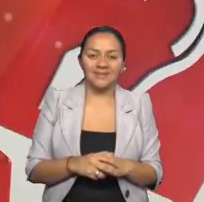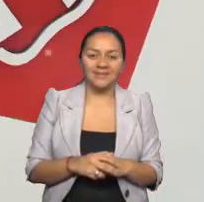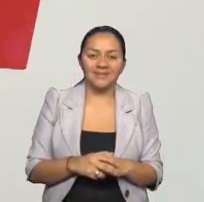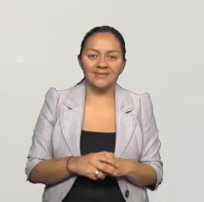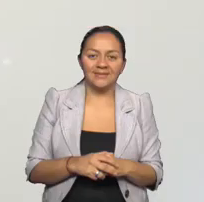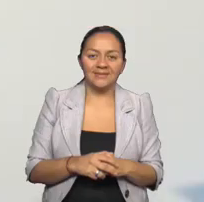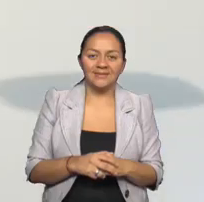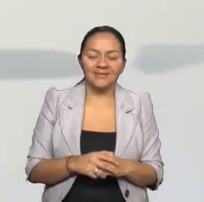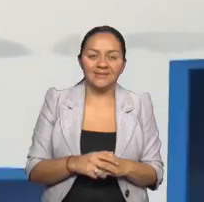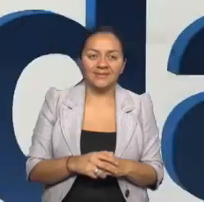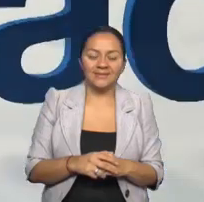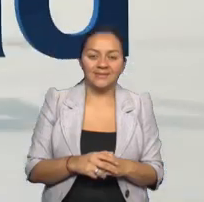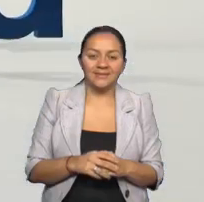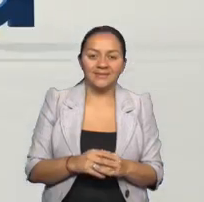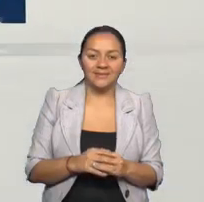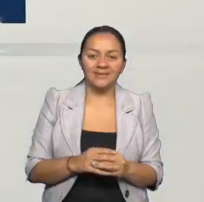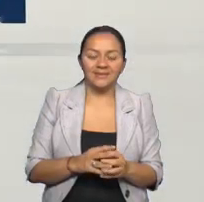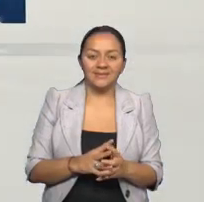no